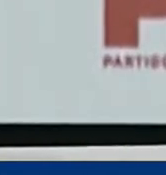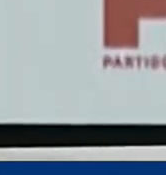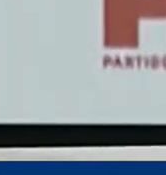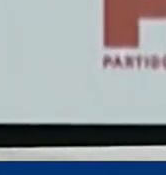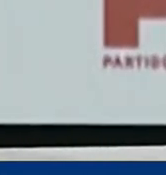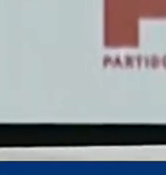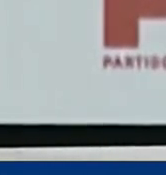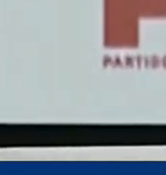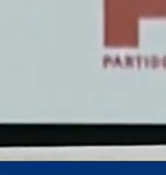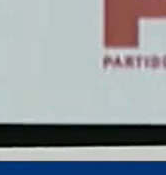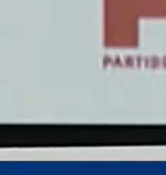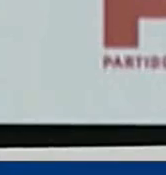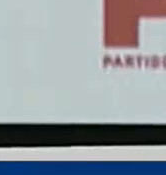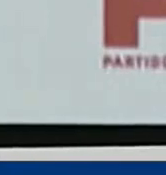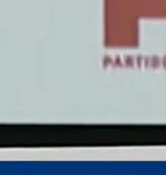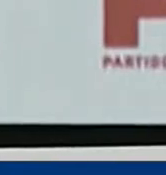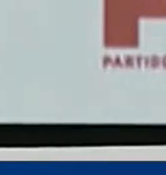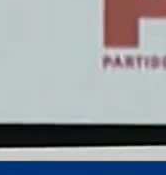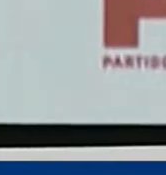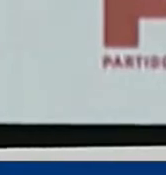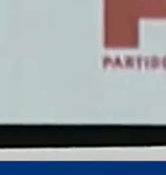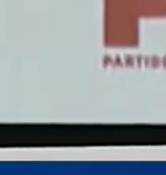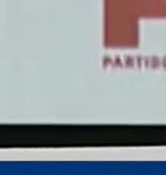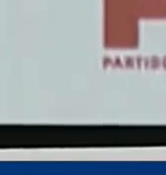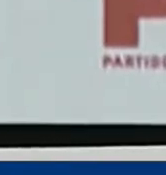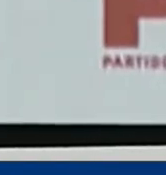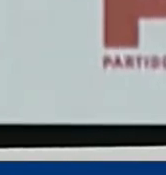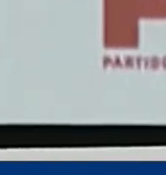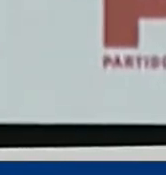Amenazaron a miles de dirigentes juveniles, estudiantiles.